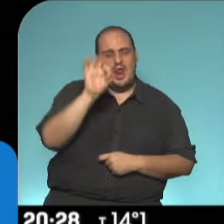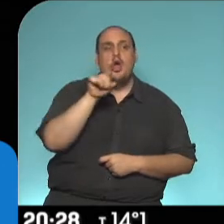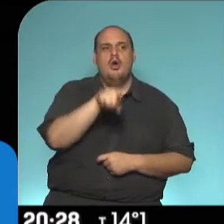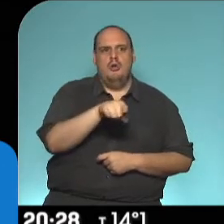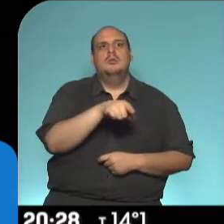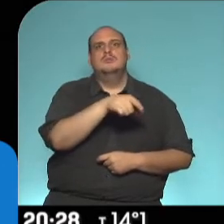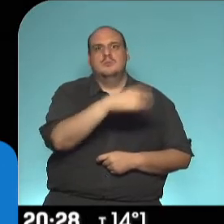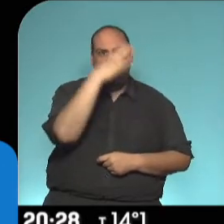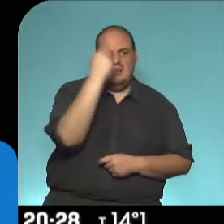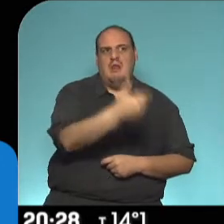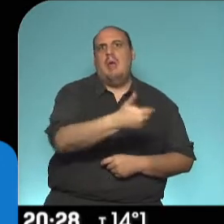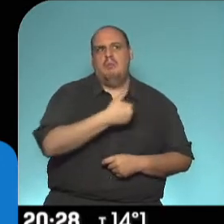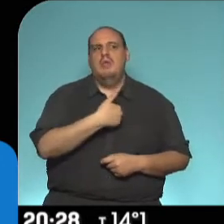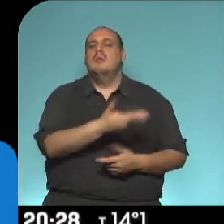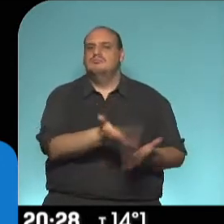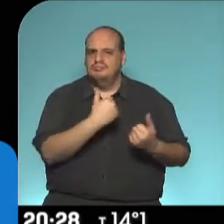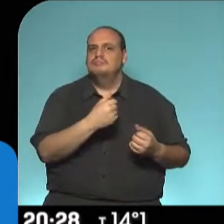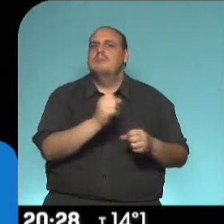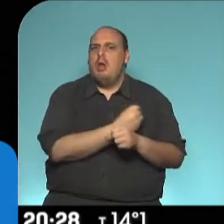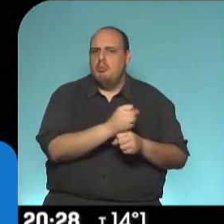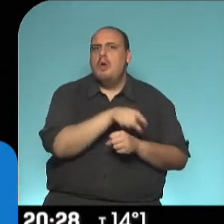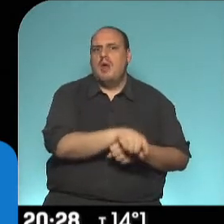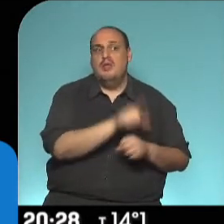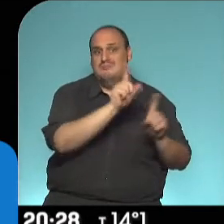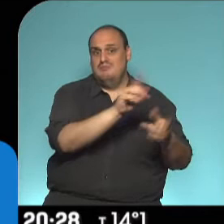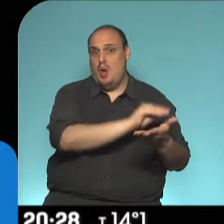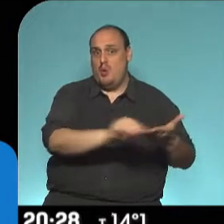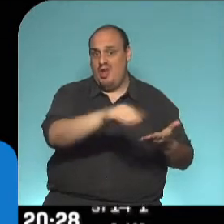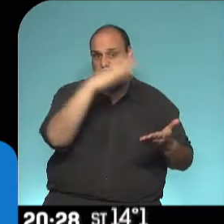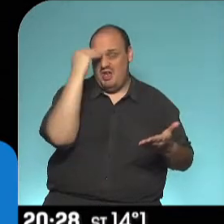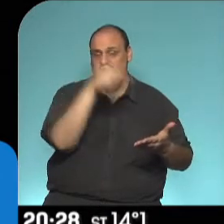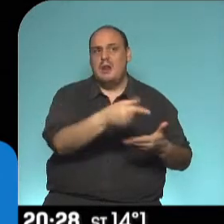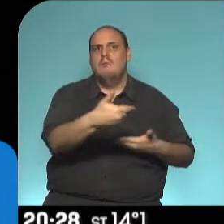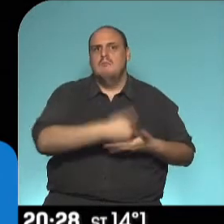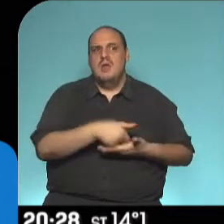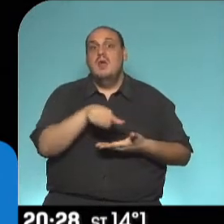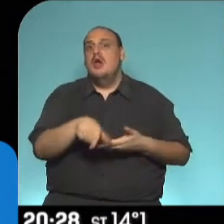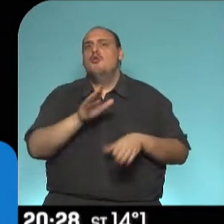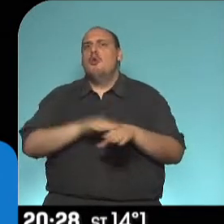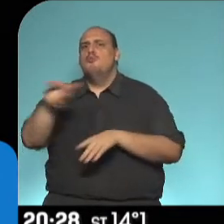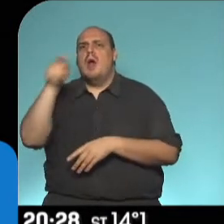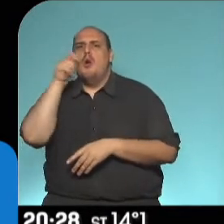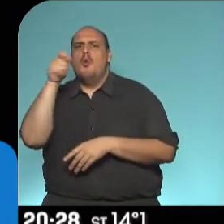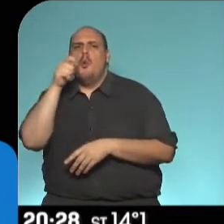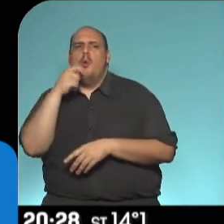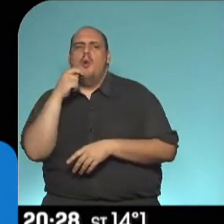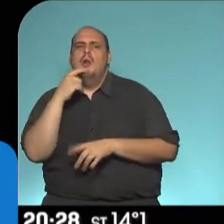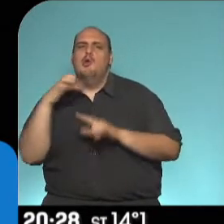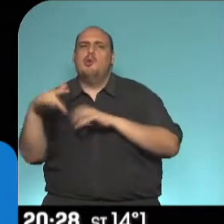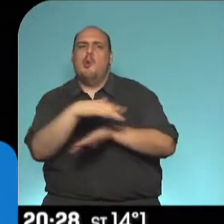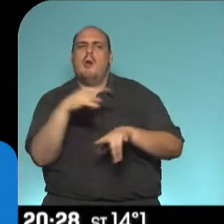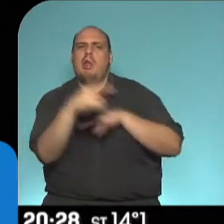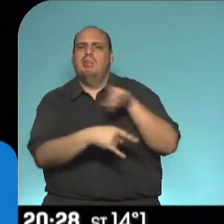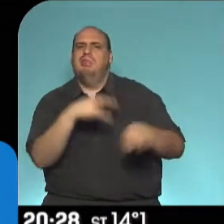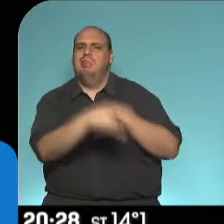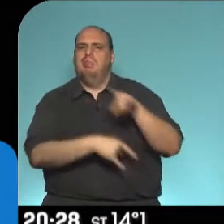solicitud de prueba anticipada presentada por los abogados de Cristina Kirchner por las difamaciones publicadas en el panel de conocimiento